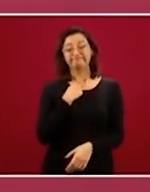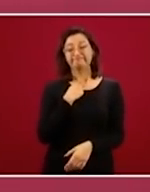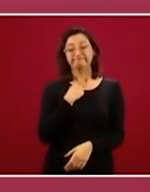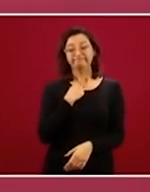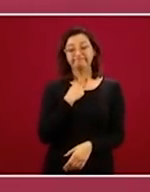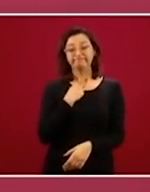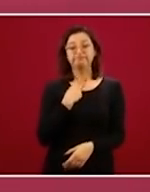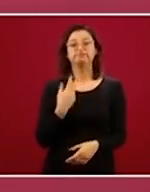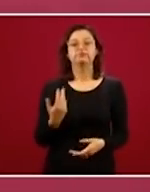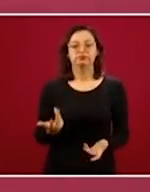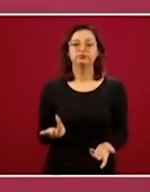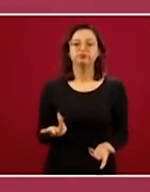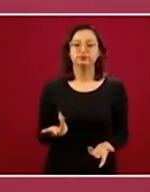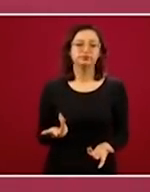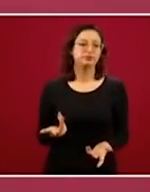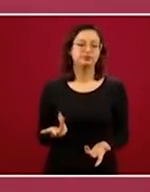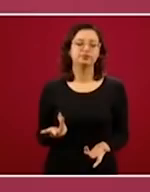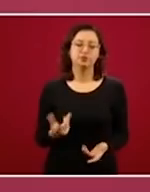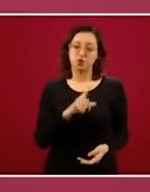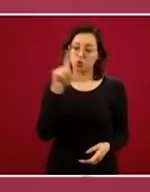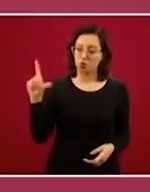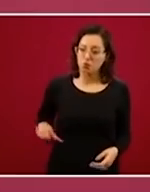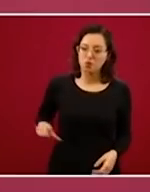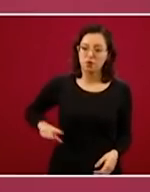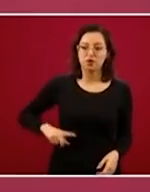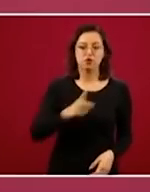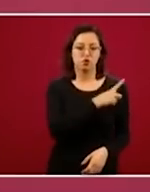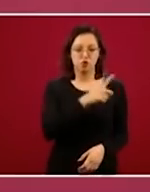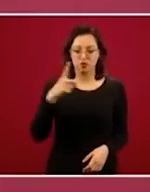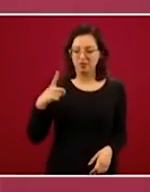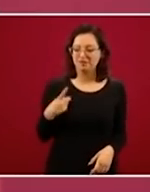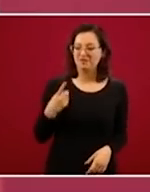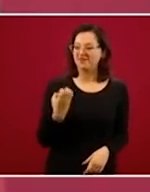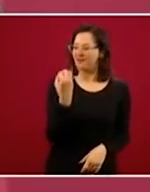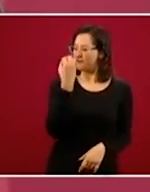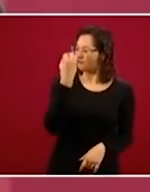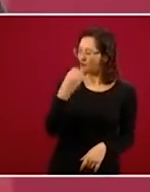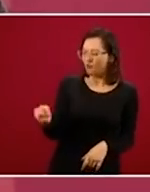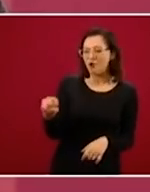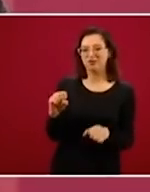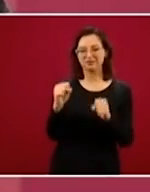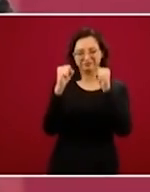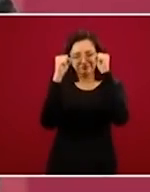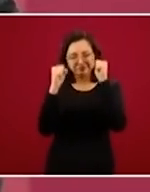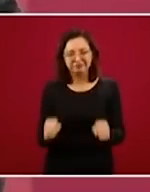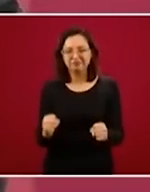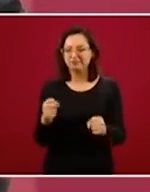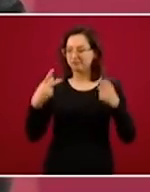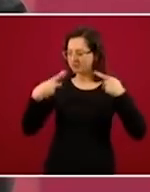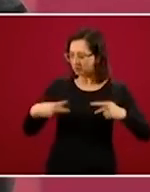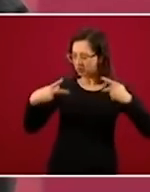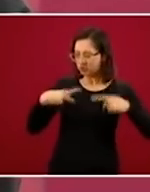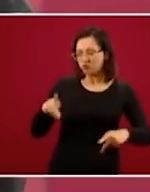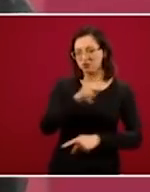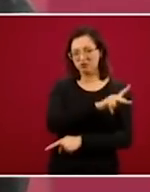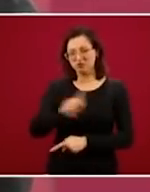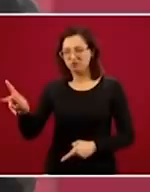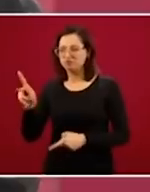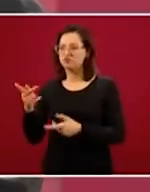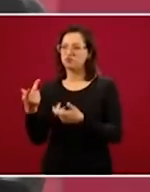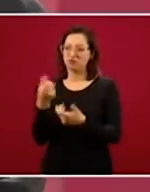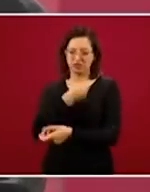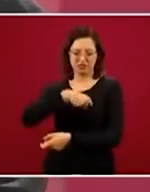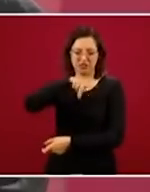entonces si vamos a garantizar el que la gente sea atendida bien